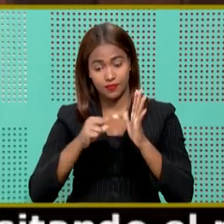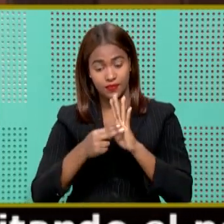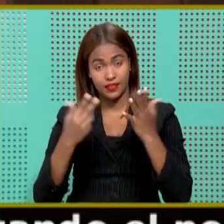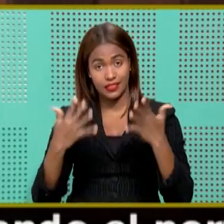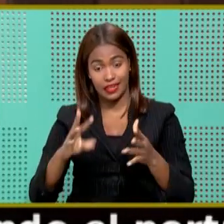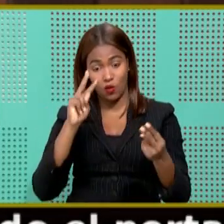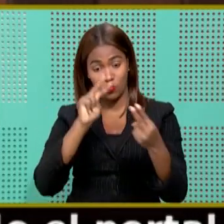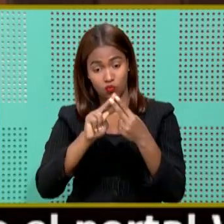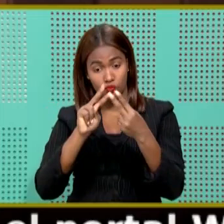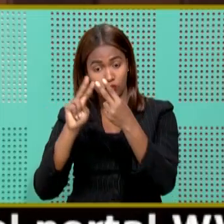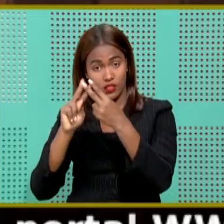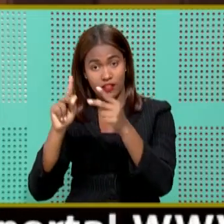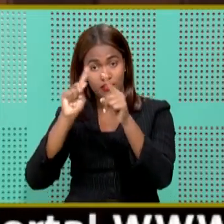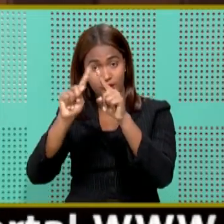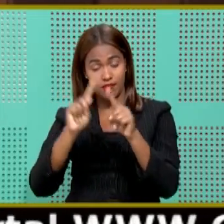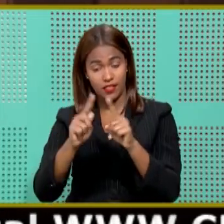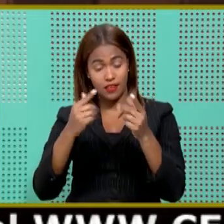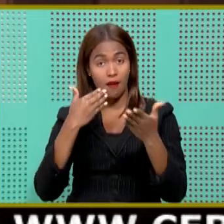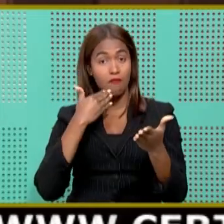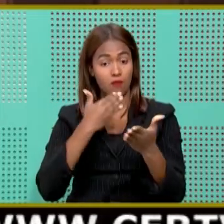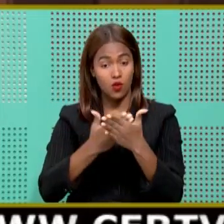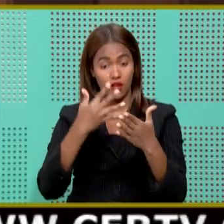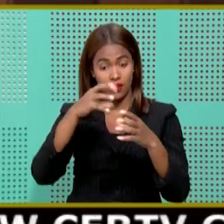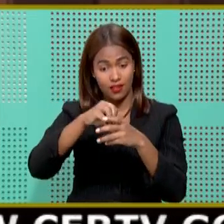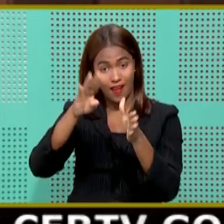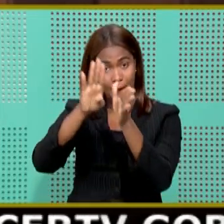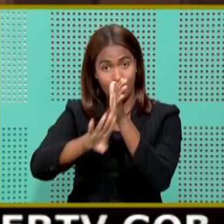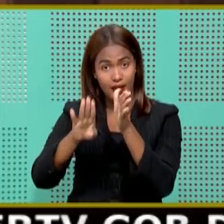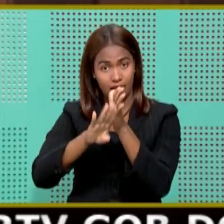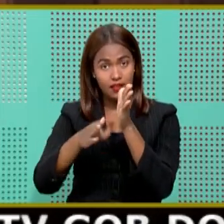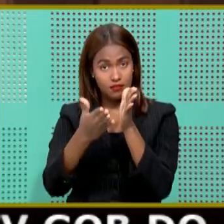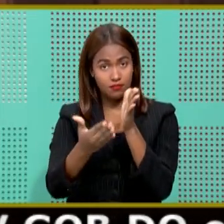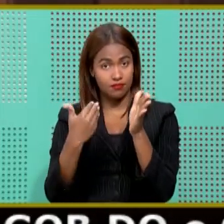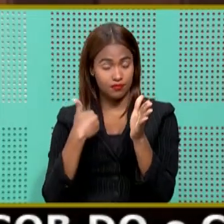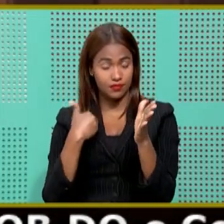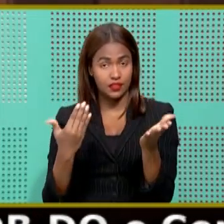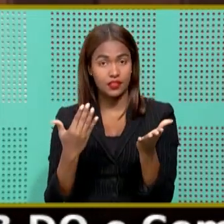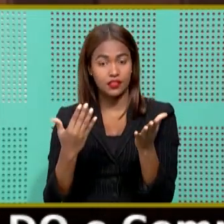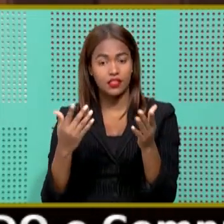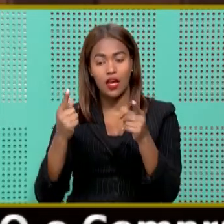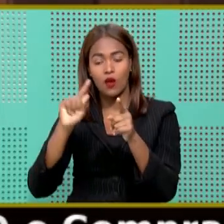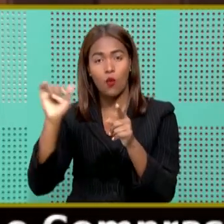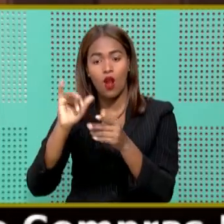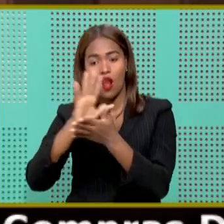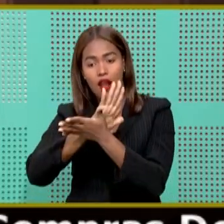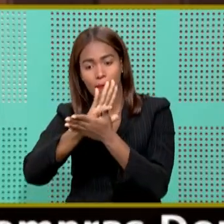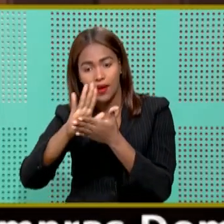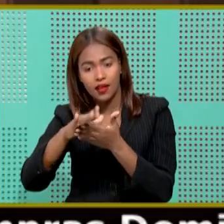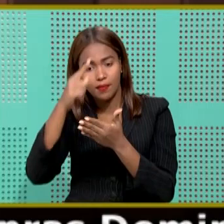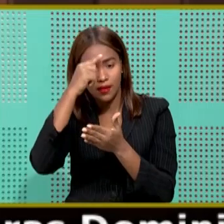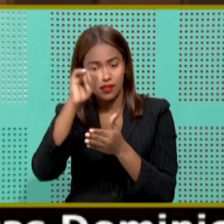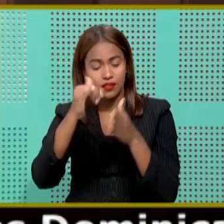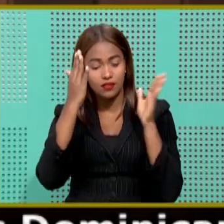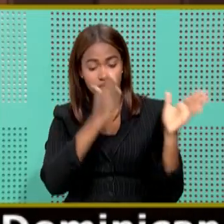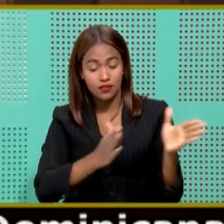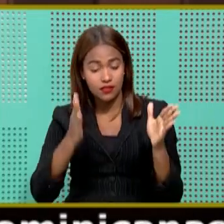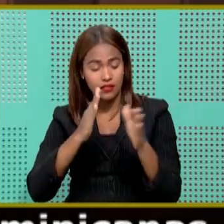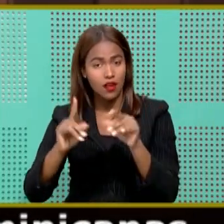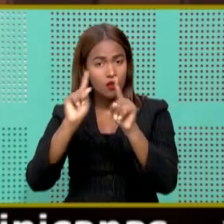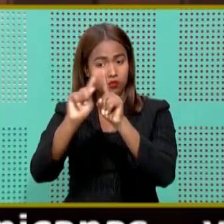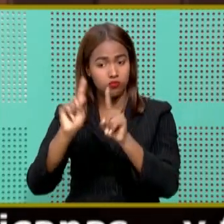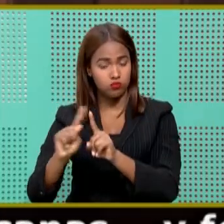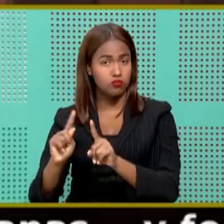conociendo las virtudes de bajo costo, de la limpieza de estos procedimientos